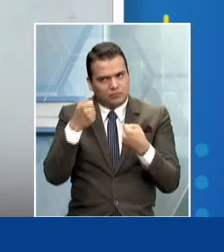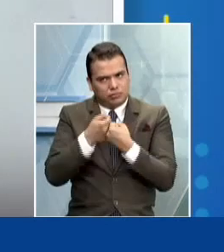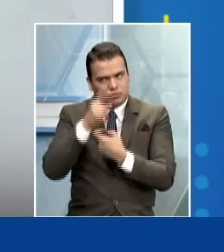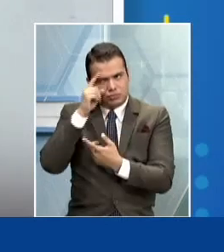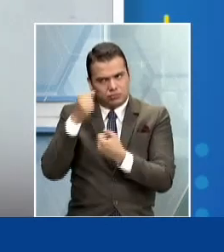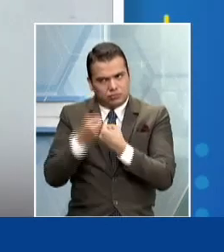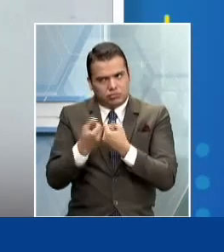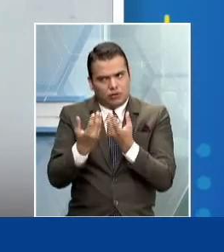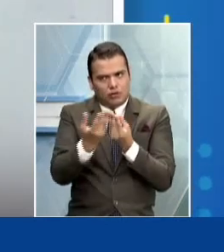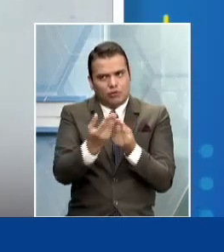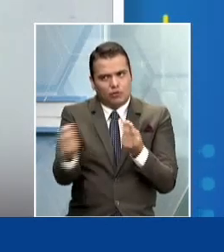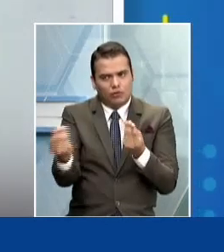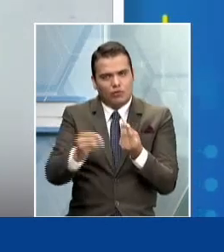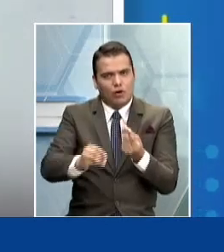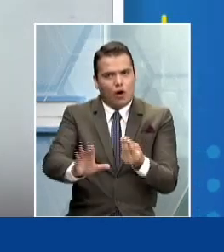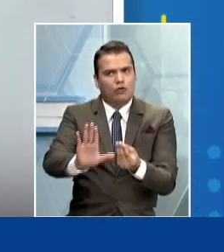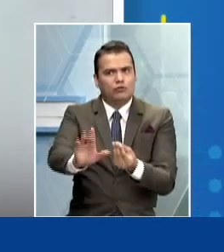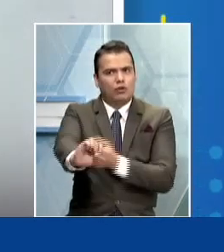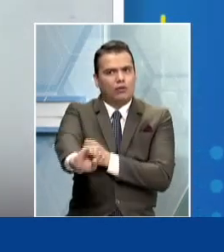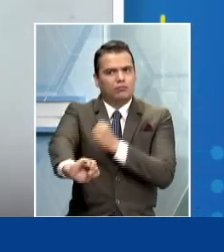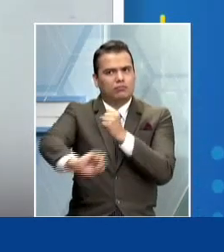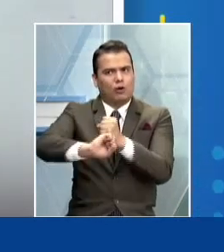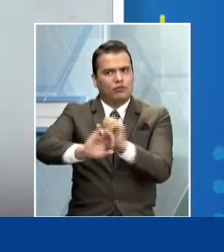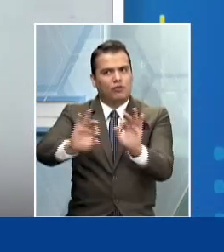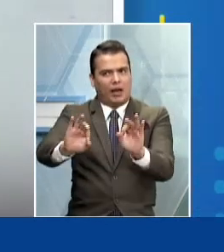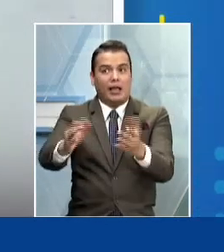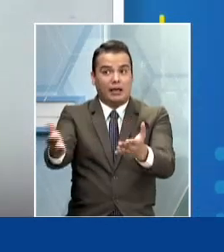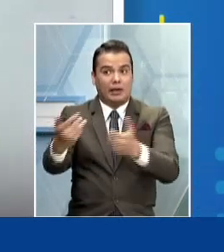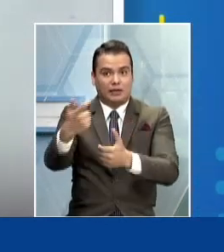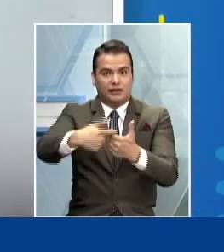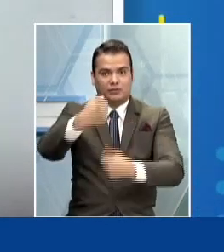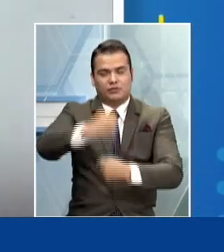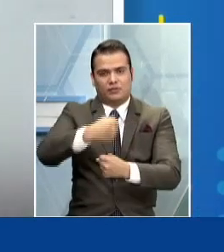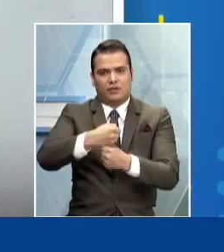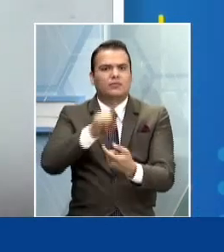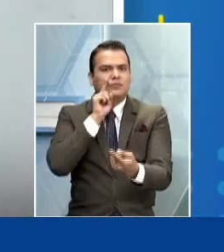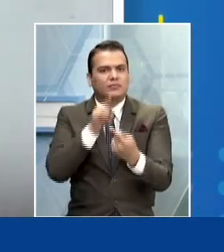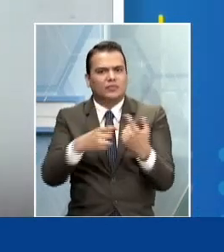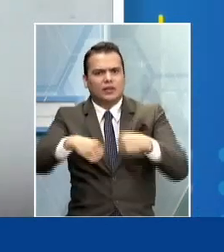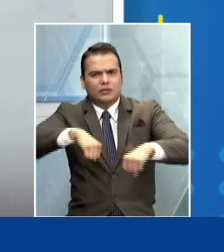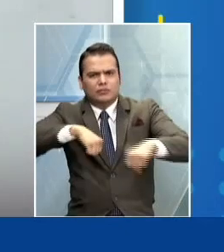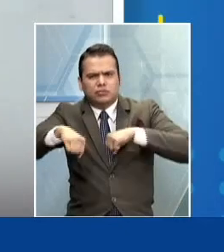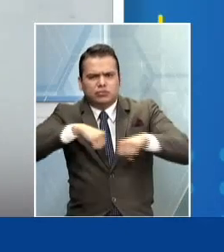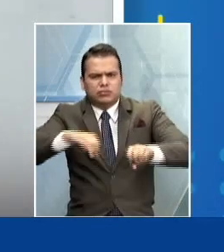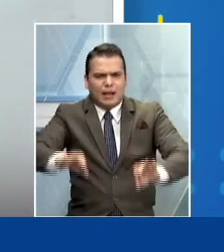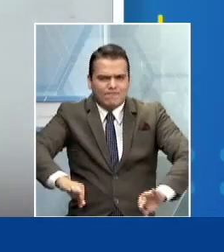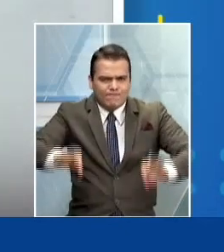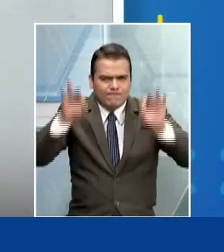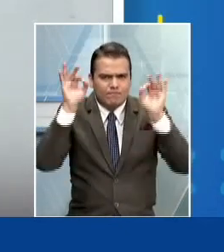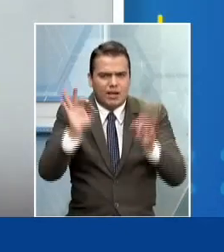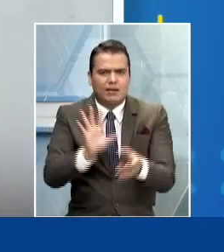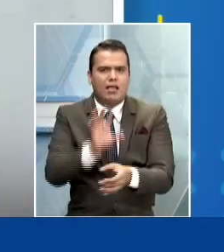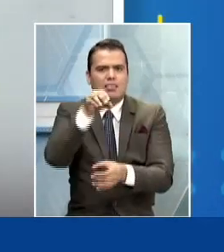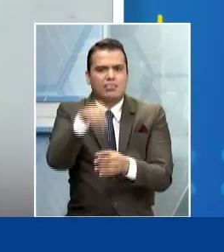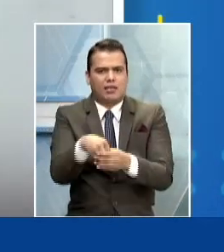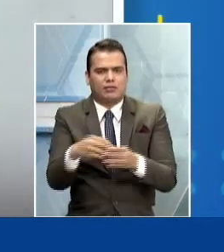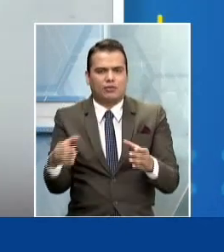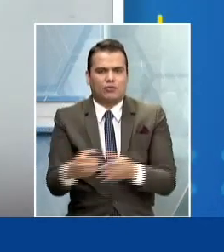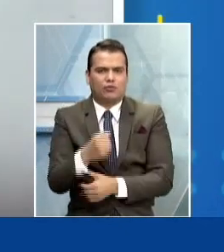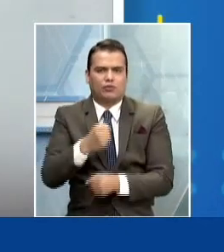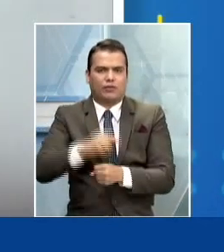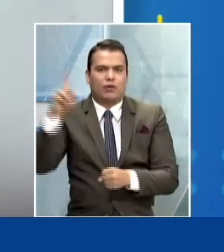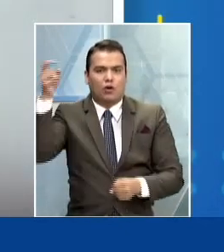por diferentes sectores políticos para lograr inyectarle al gobierno local un poco más